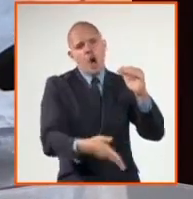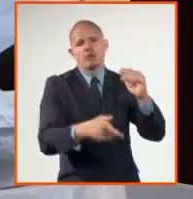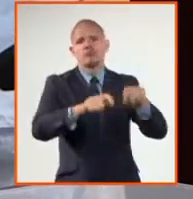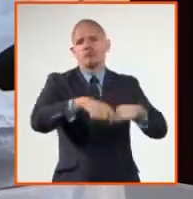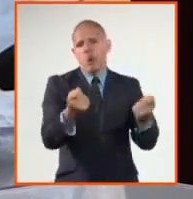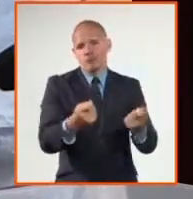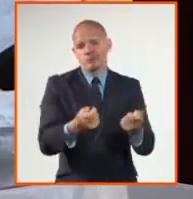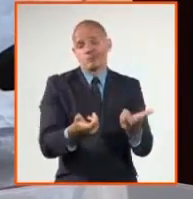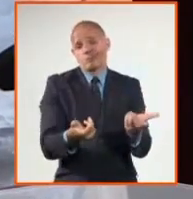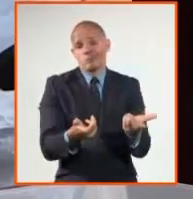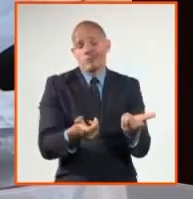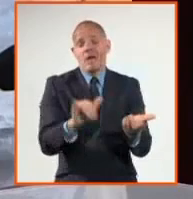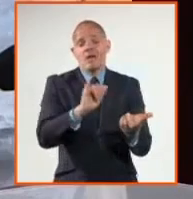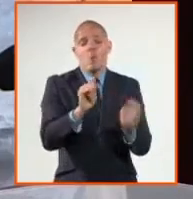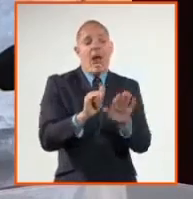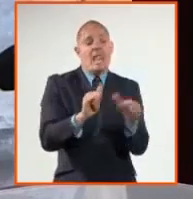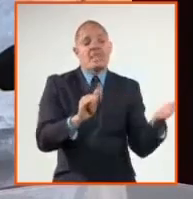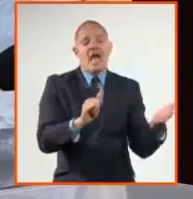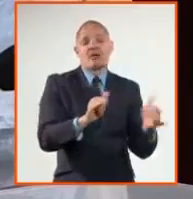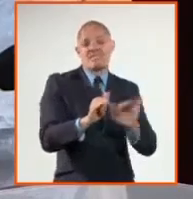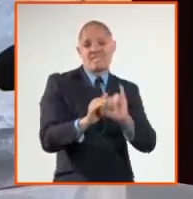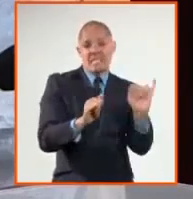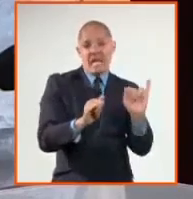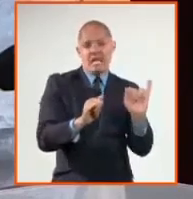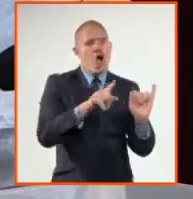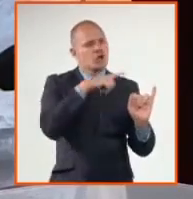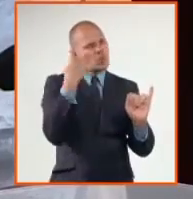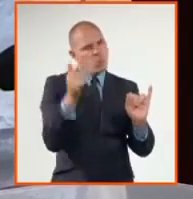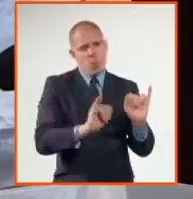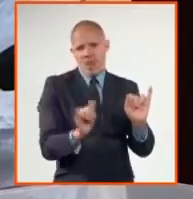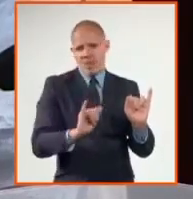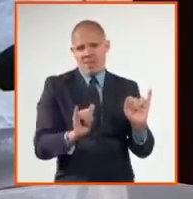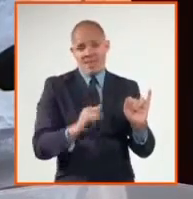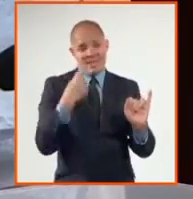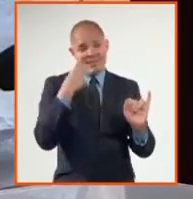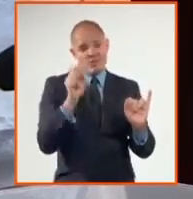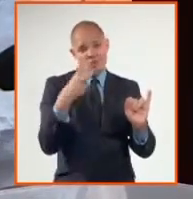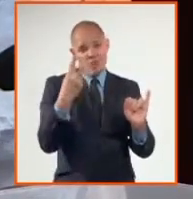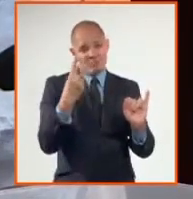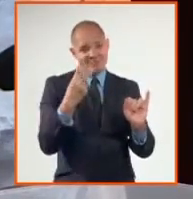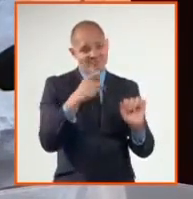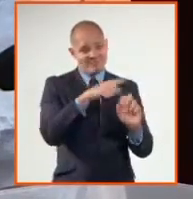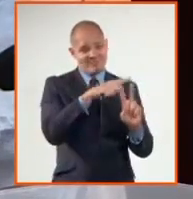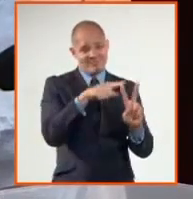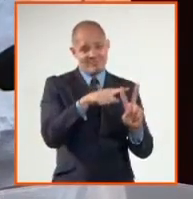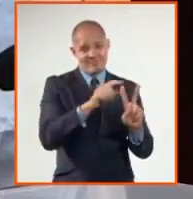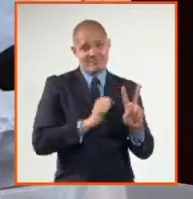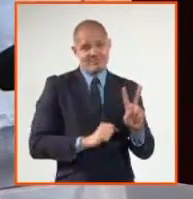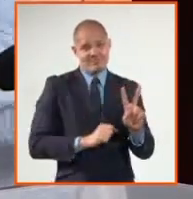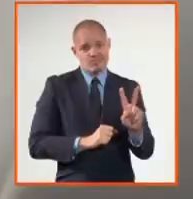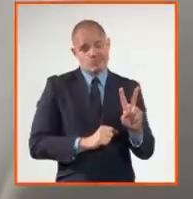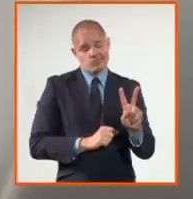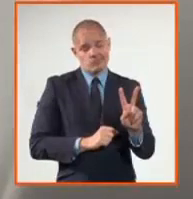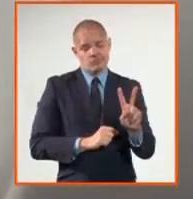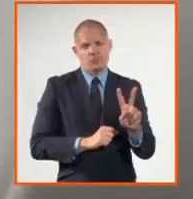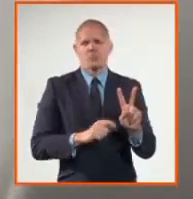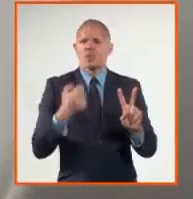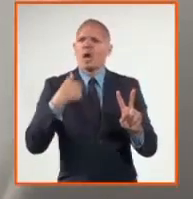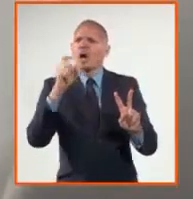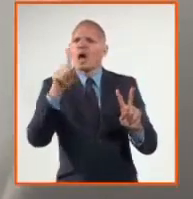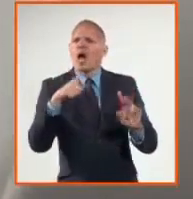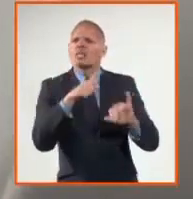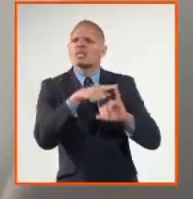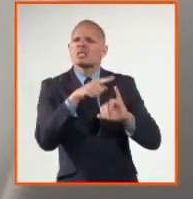6 y bueno es lo que ha impedido también o perder de manera temporal el 7 y la máquina 6 estás ahí habíamos ya